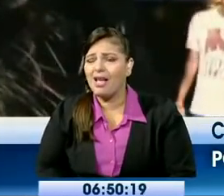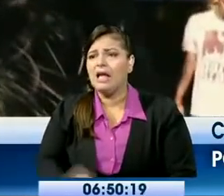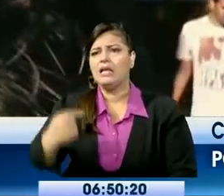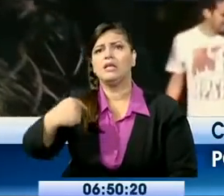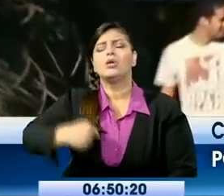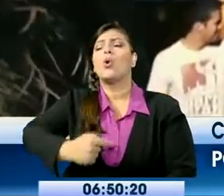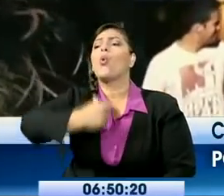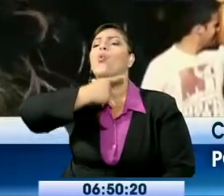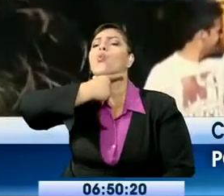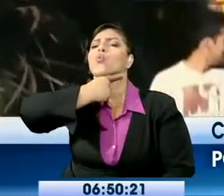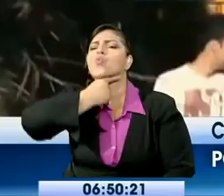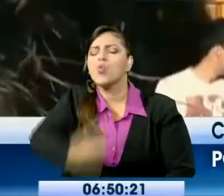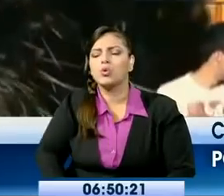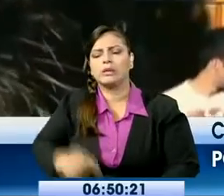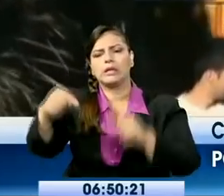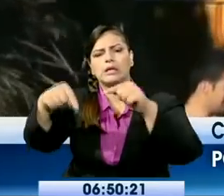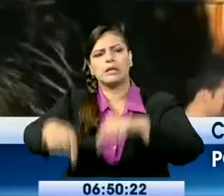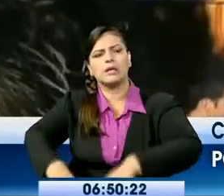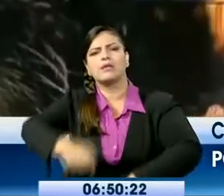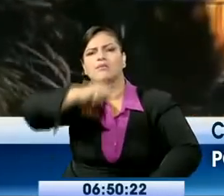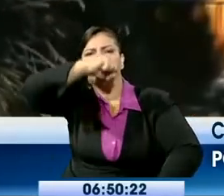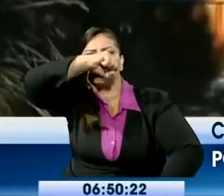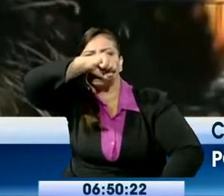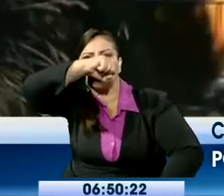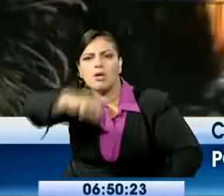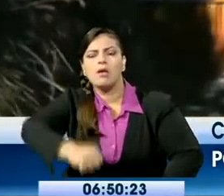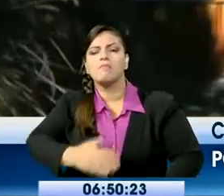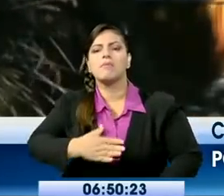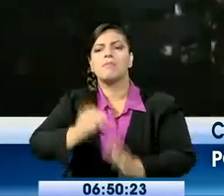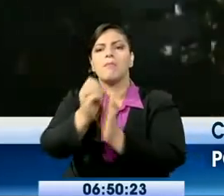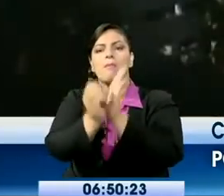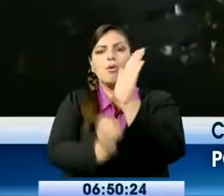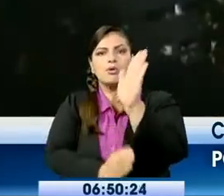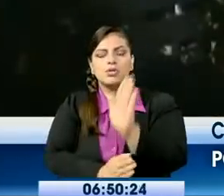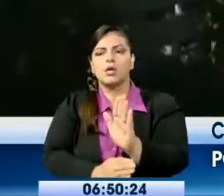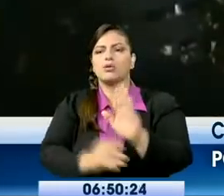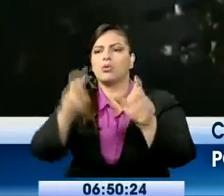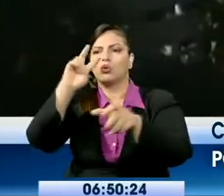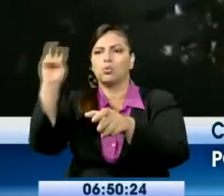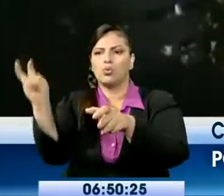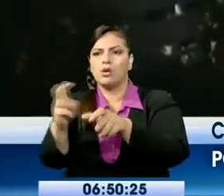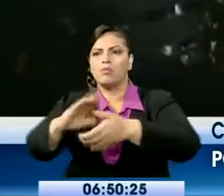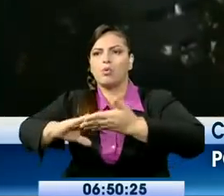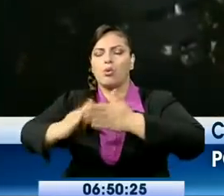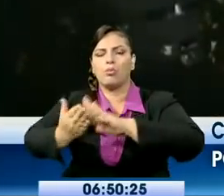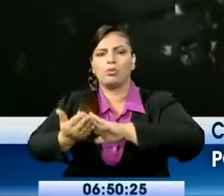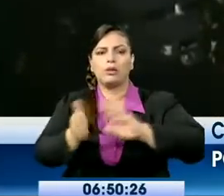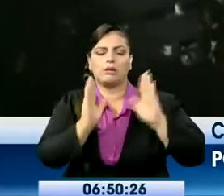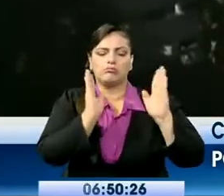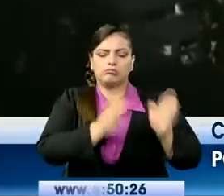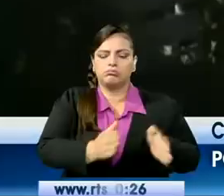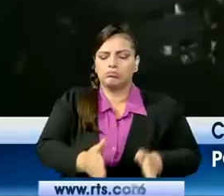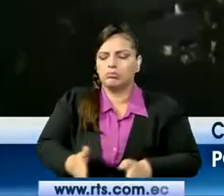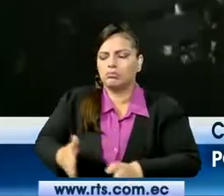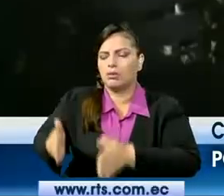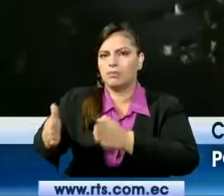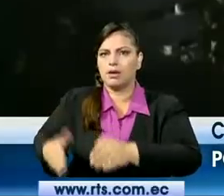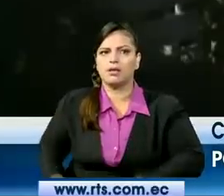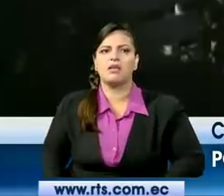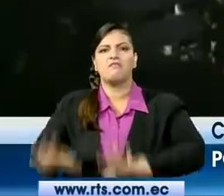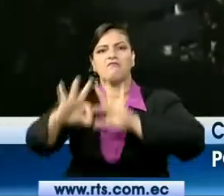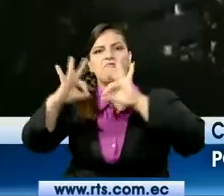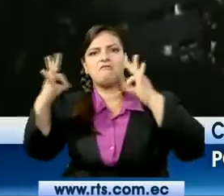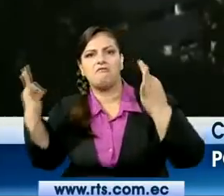turismo comunitario, no solamente para mí, sino para toda mi familia, para toda mi comunidad. La gente, la familia